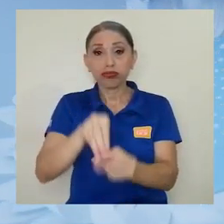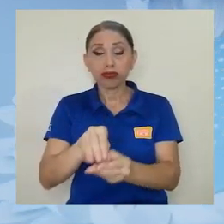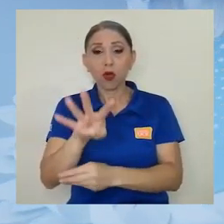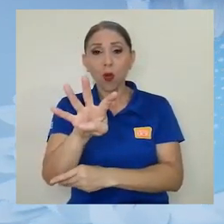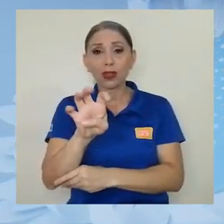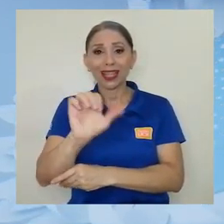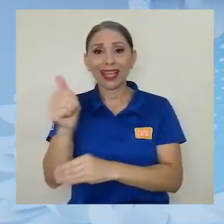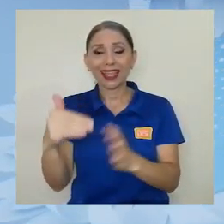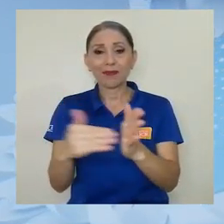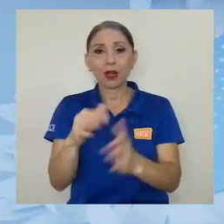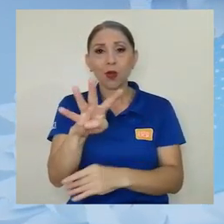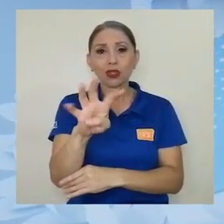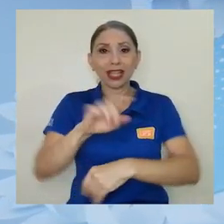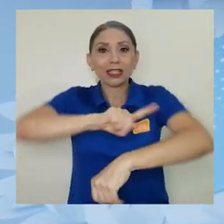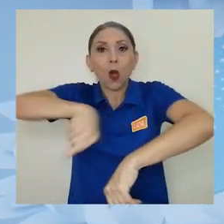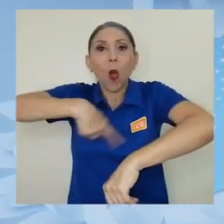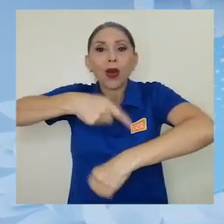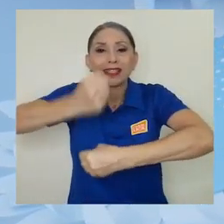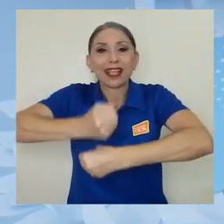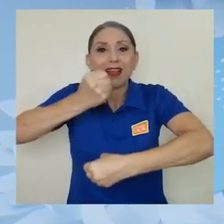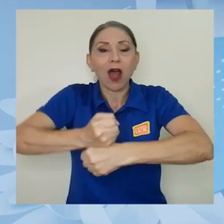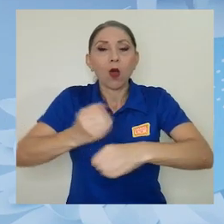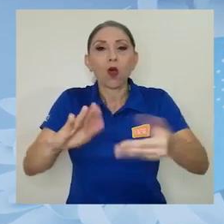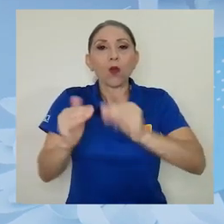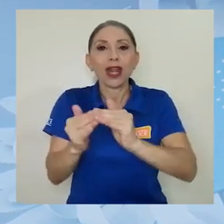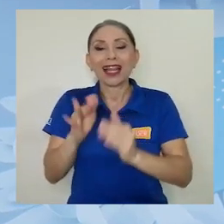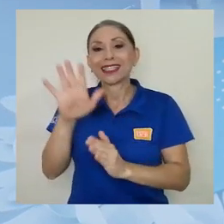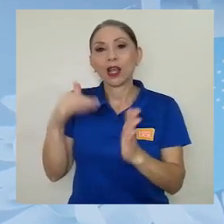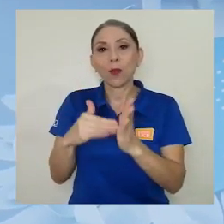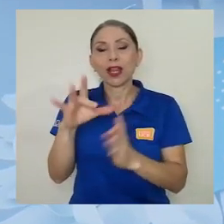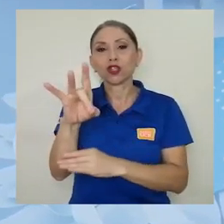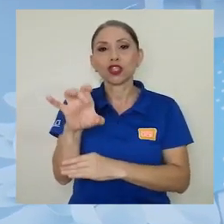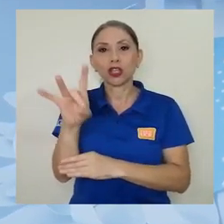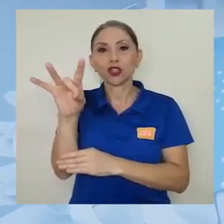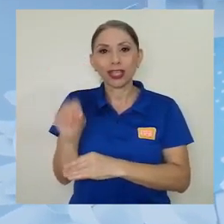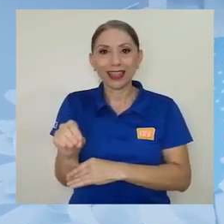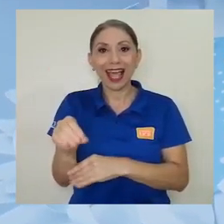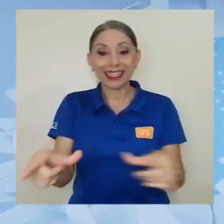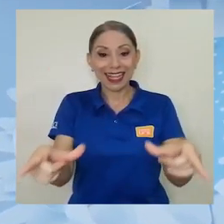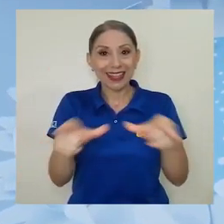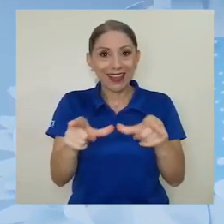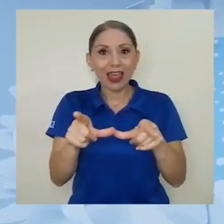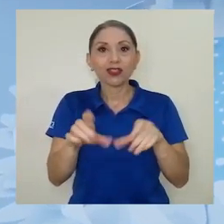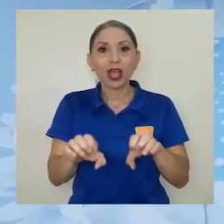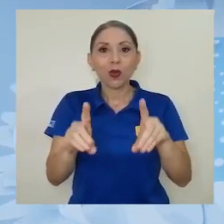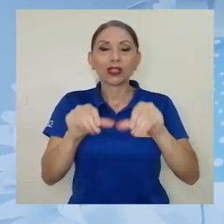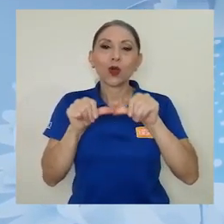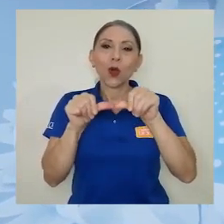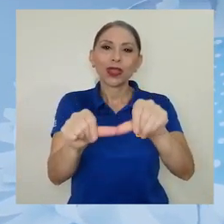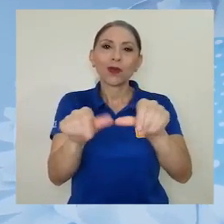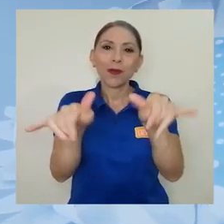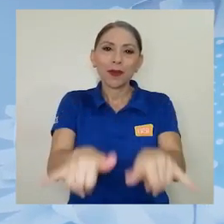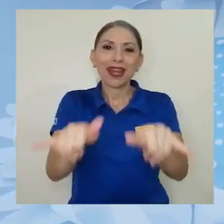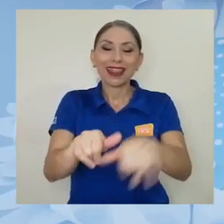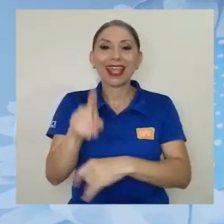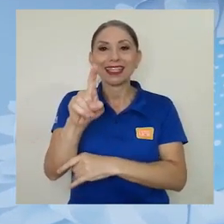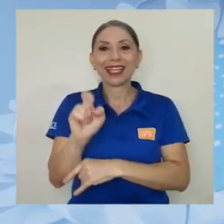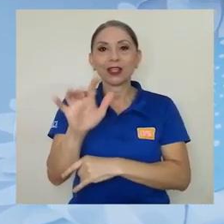410.400 horas de trabajo comunal, 5.880 certificados de Educación Continua y Permanente y